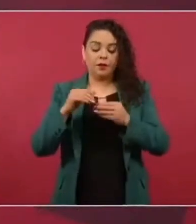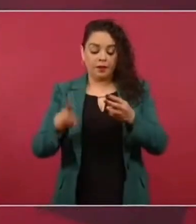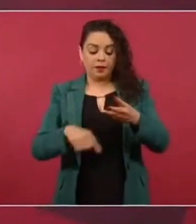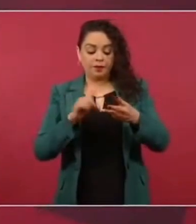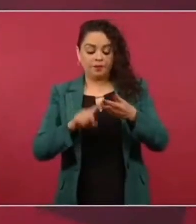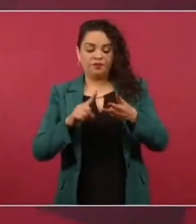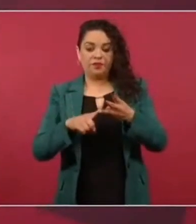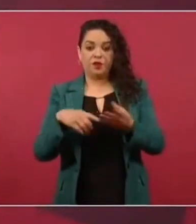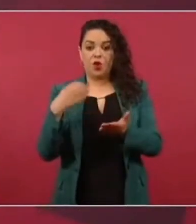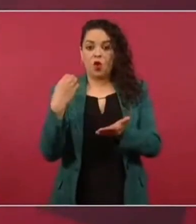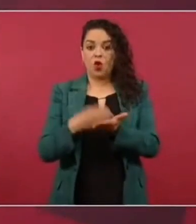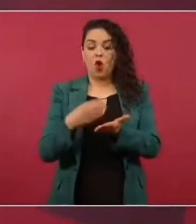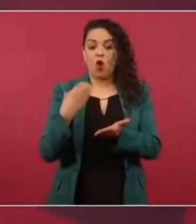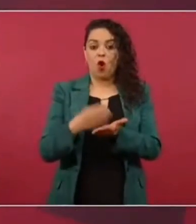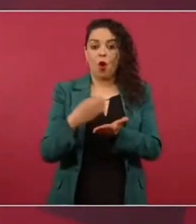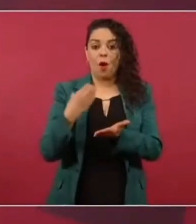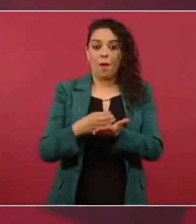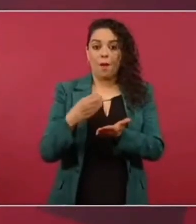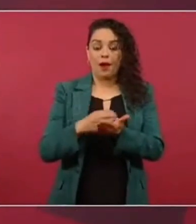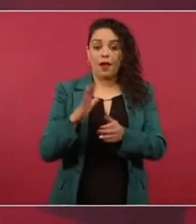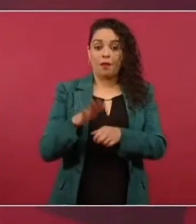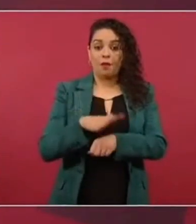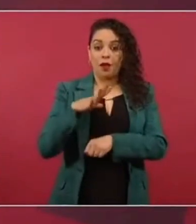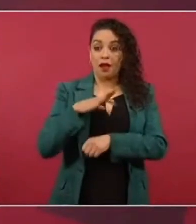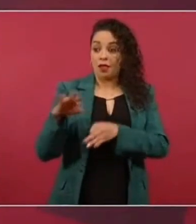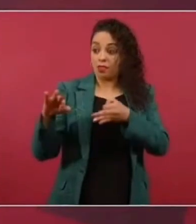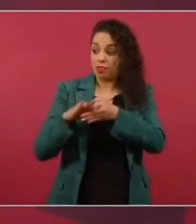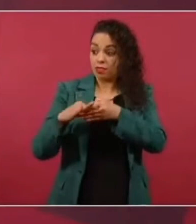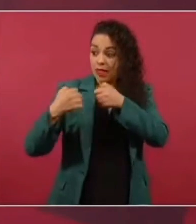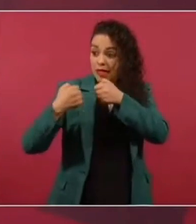la cercanía con Estados Unidos,